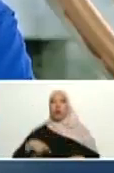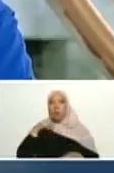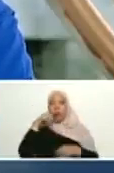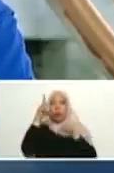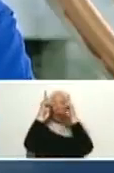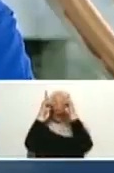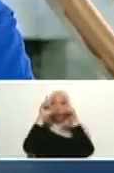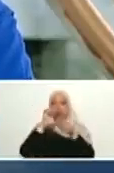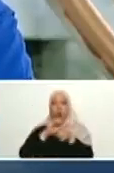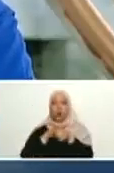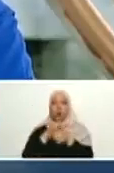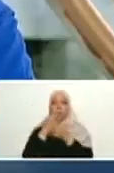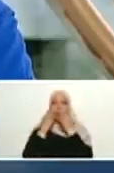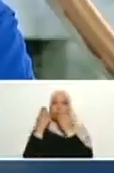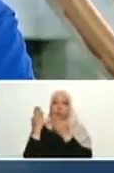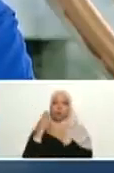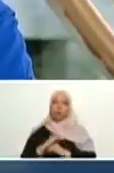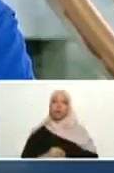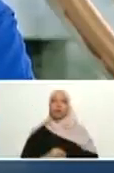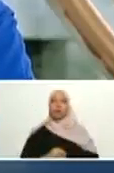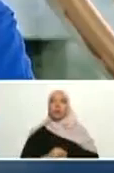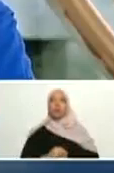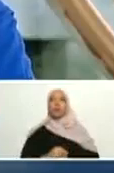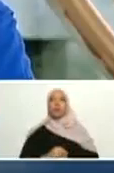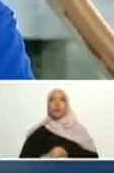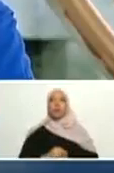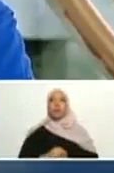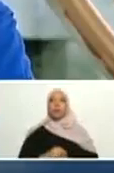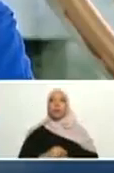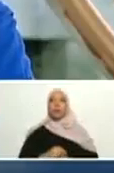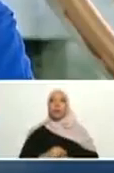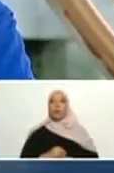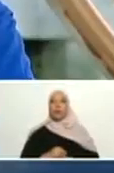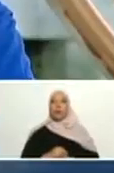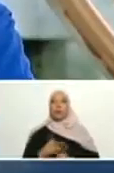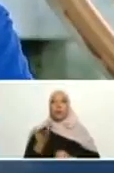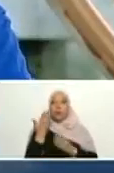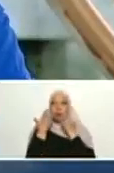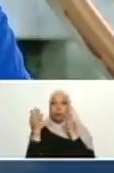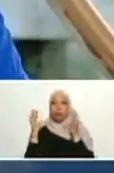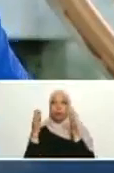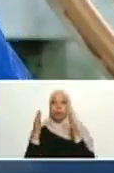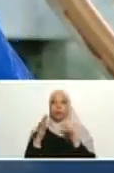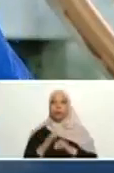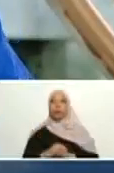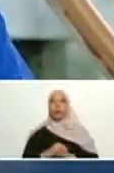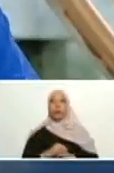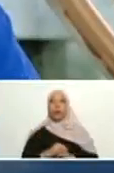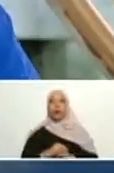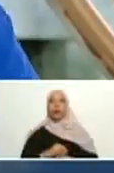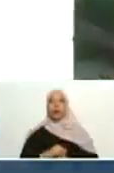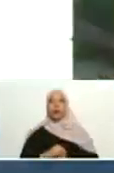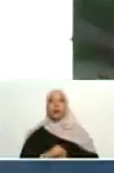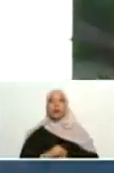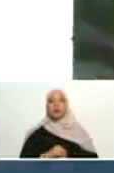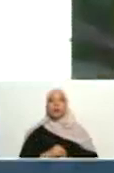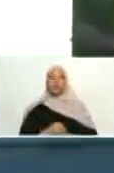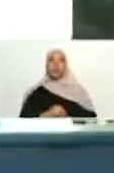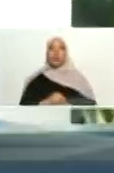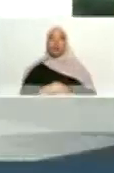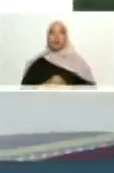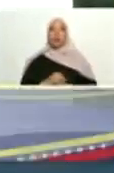doctora Delcy Eloína Rodríguez Gómez. Bueno, presidente, fíjese, usted está hablando de